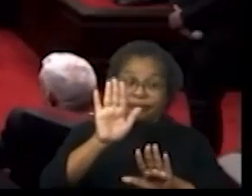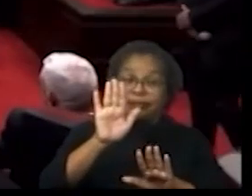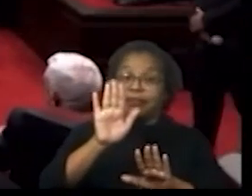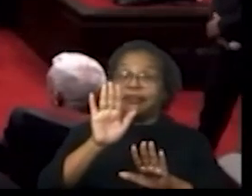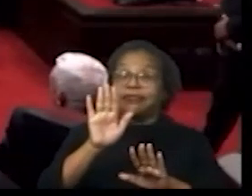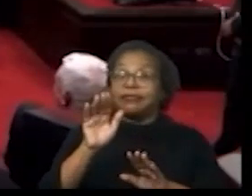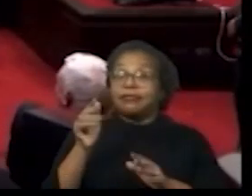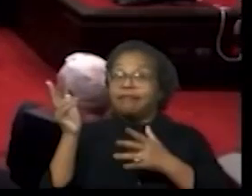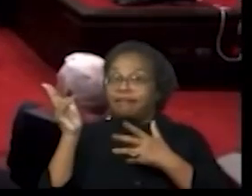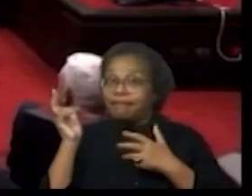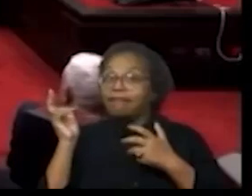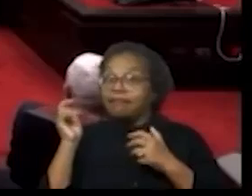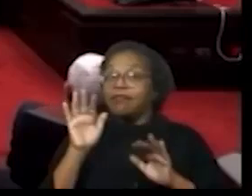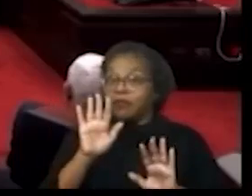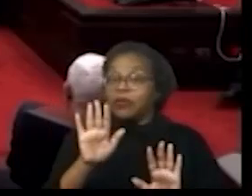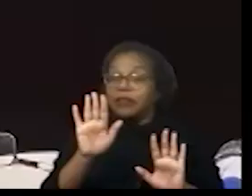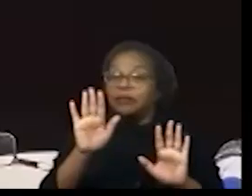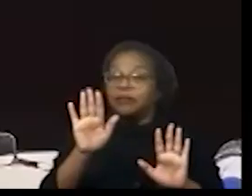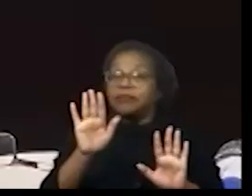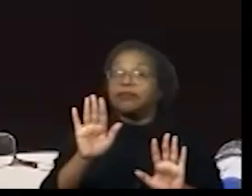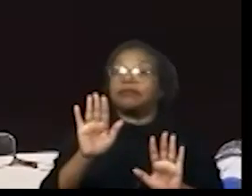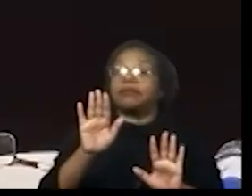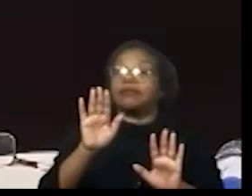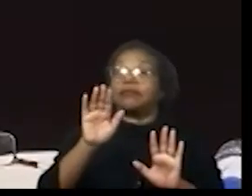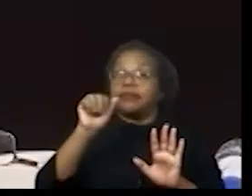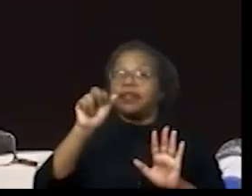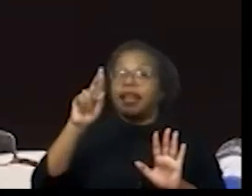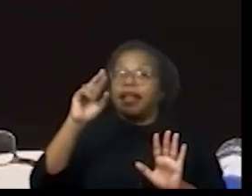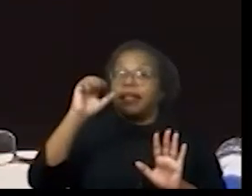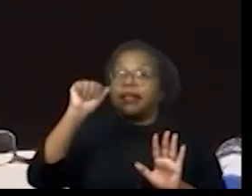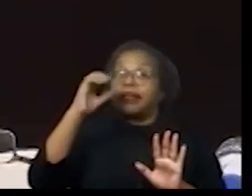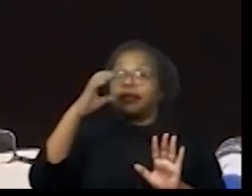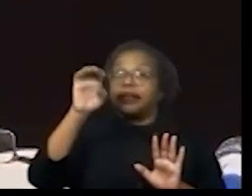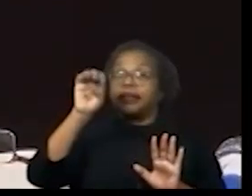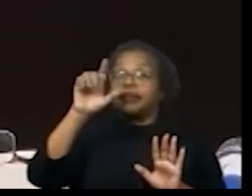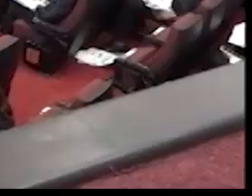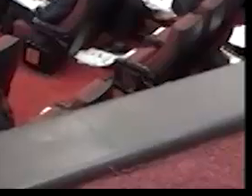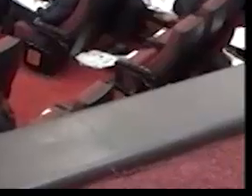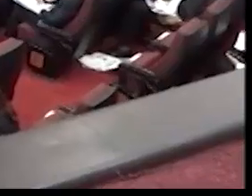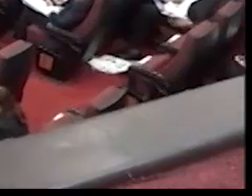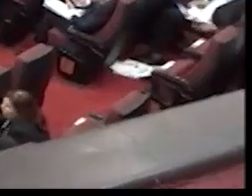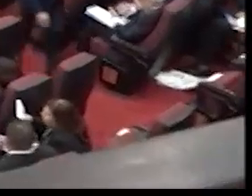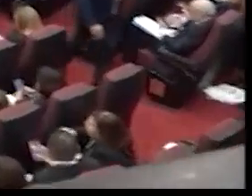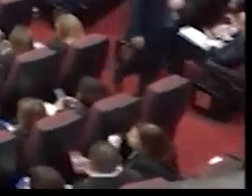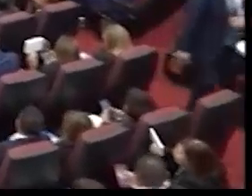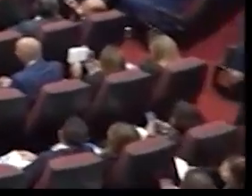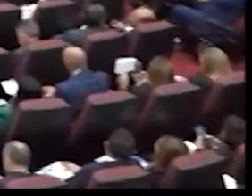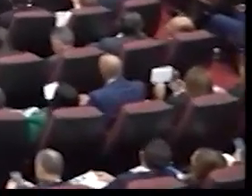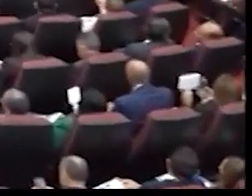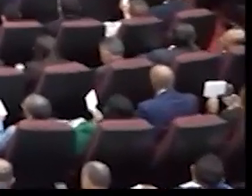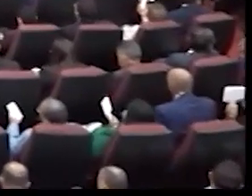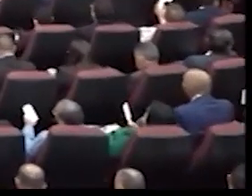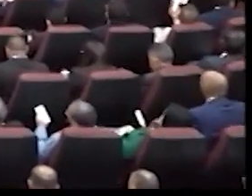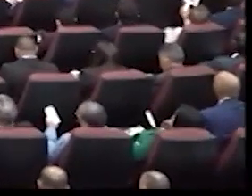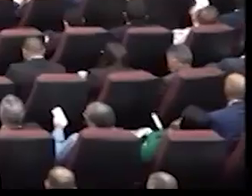abinader necesita un referéndum obligatorio para ser ratificada aún cuando el artículo 272